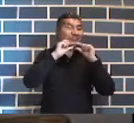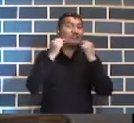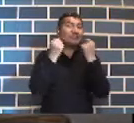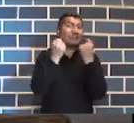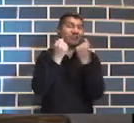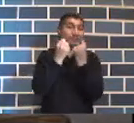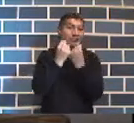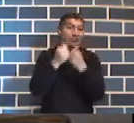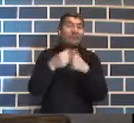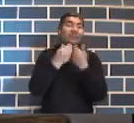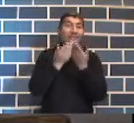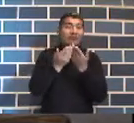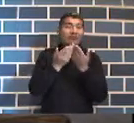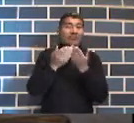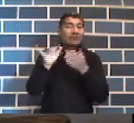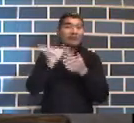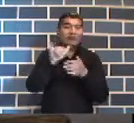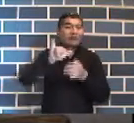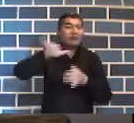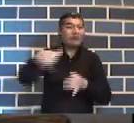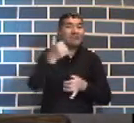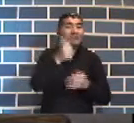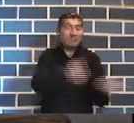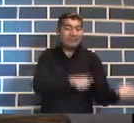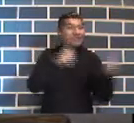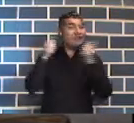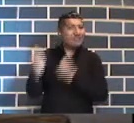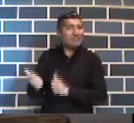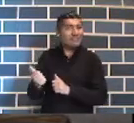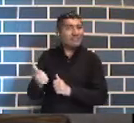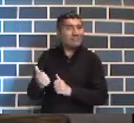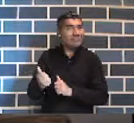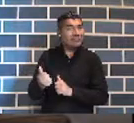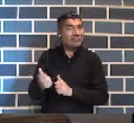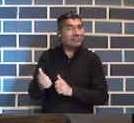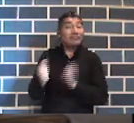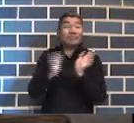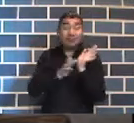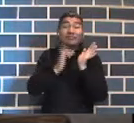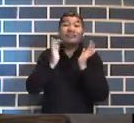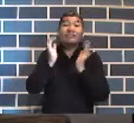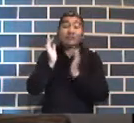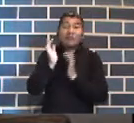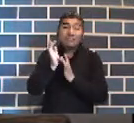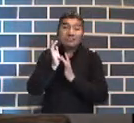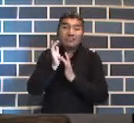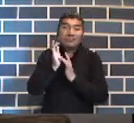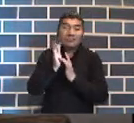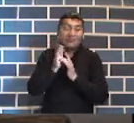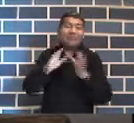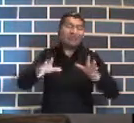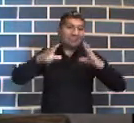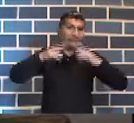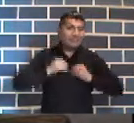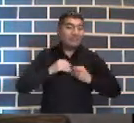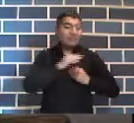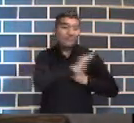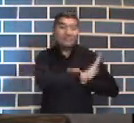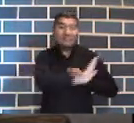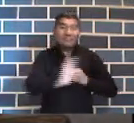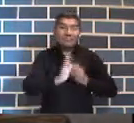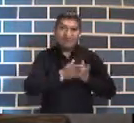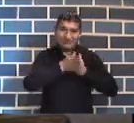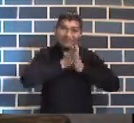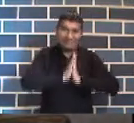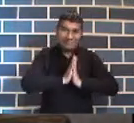como lo había hecho también juan el bautista jesús acoge este pedido pero